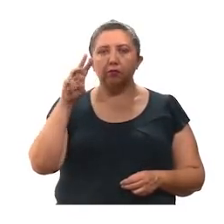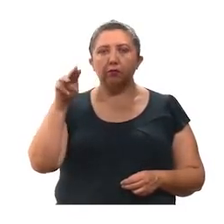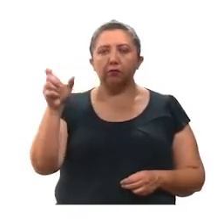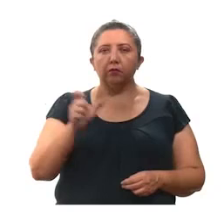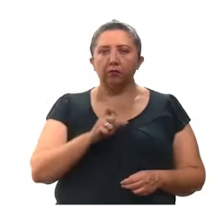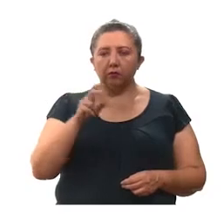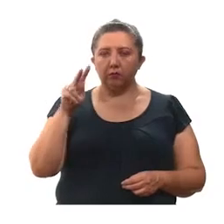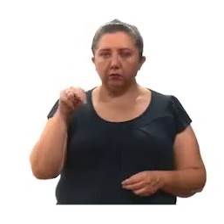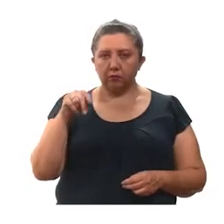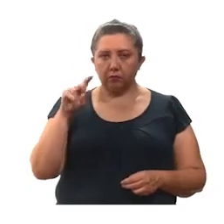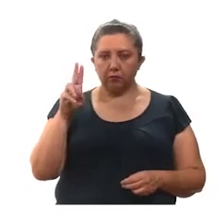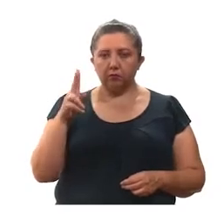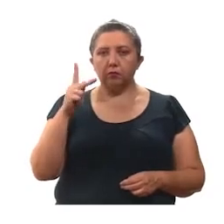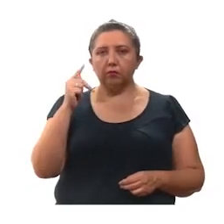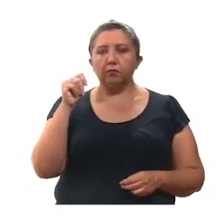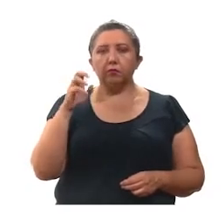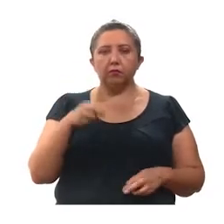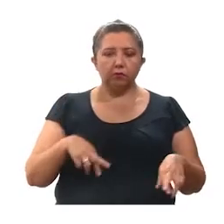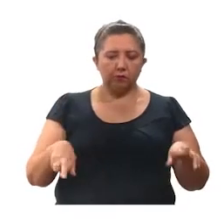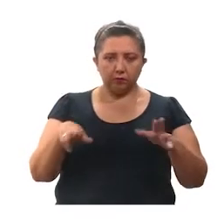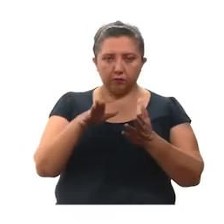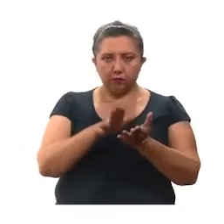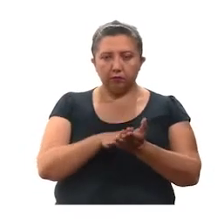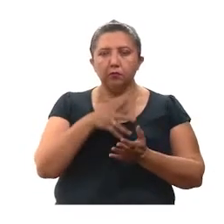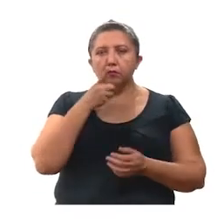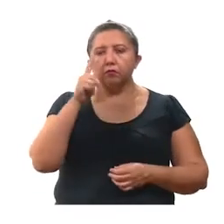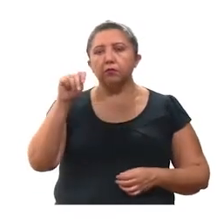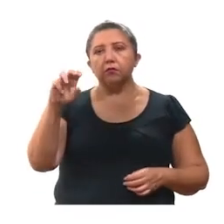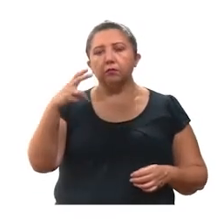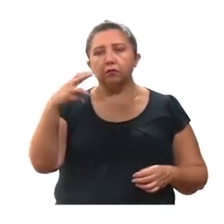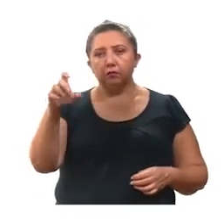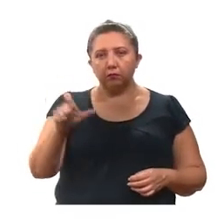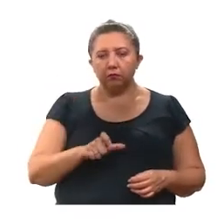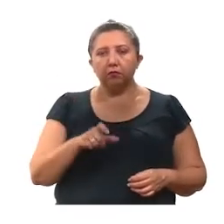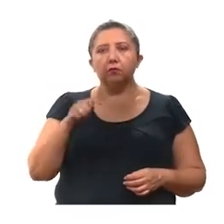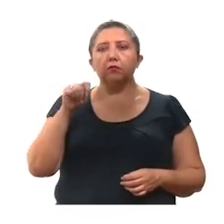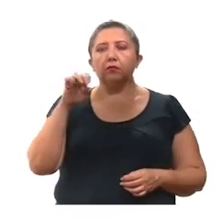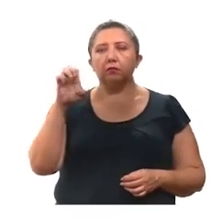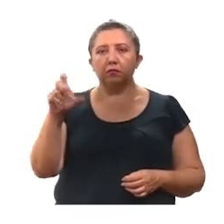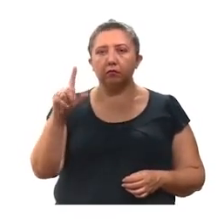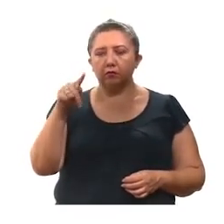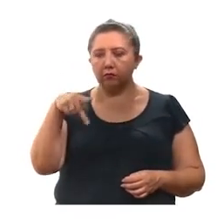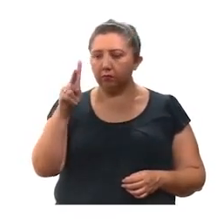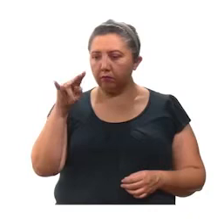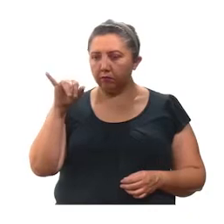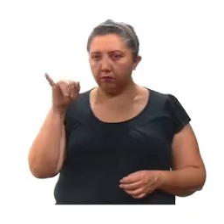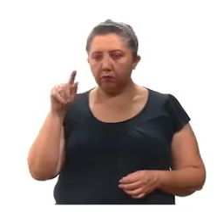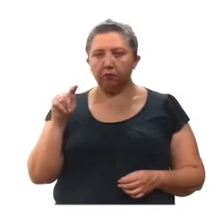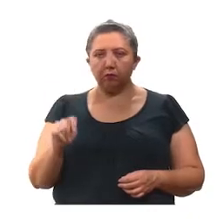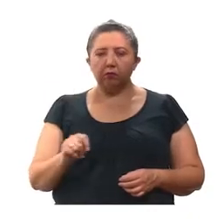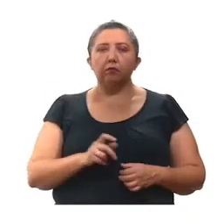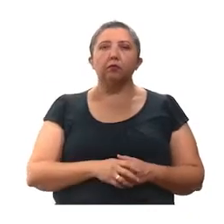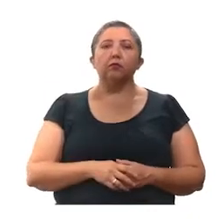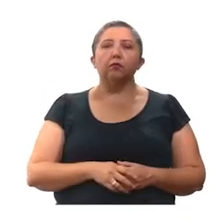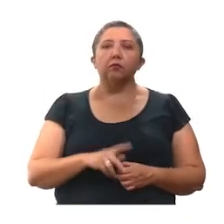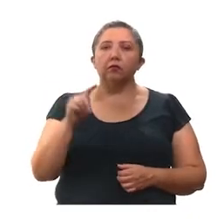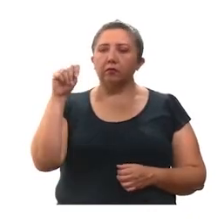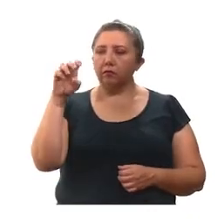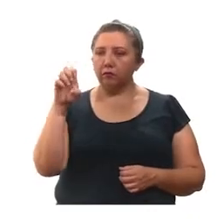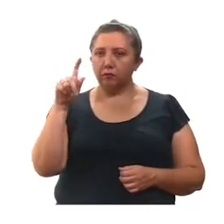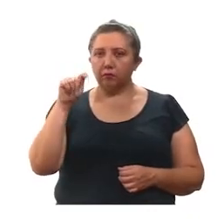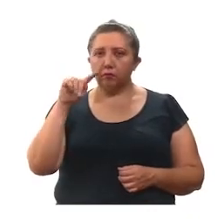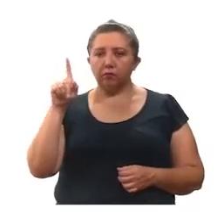Maxcanú, Peto, Río Lagartos, Sellé, Tamec, Tecash, Tequit, Telchac Pueblo,